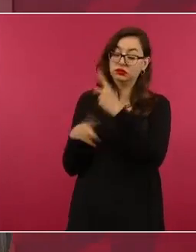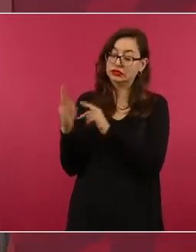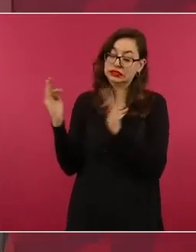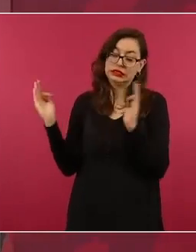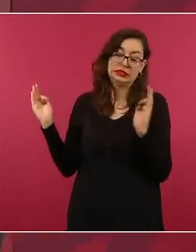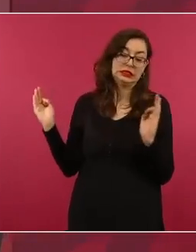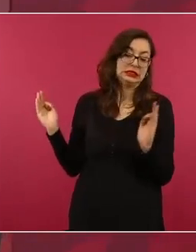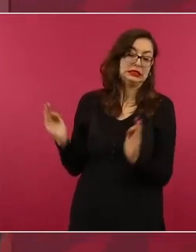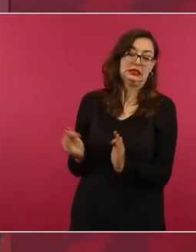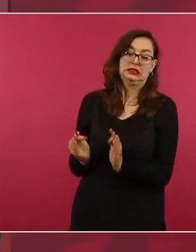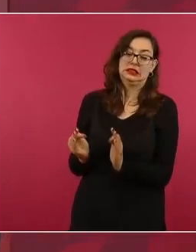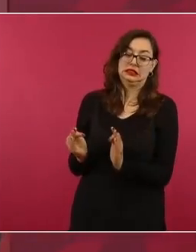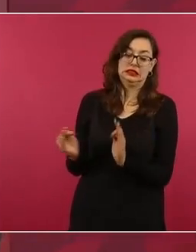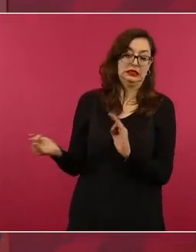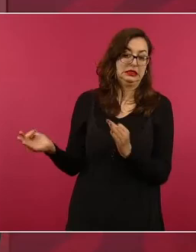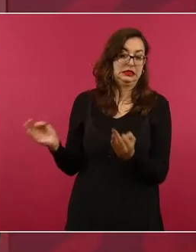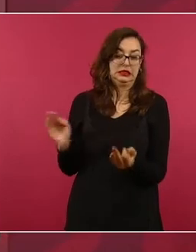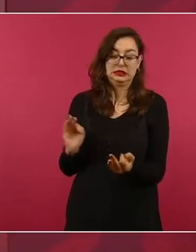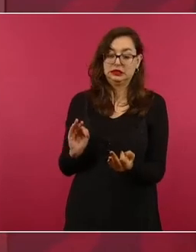se fue